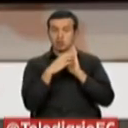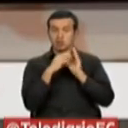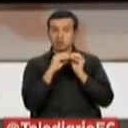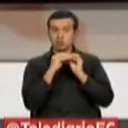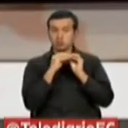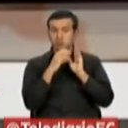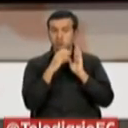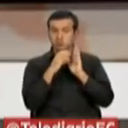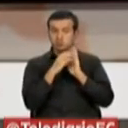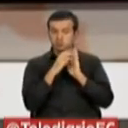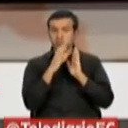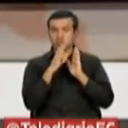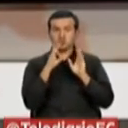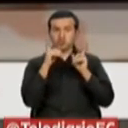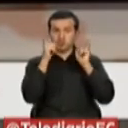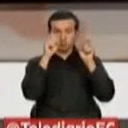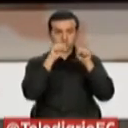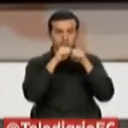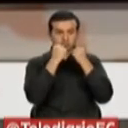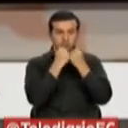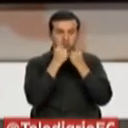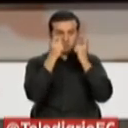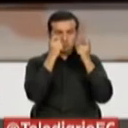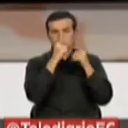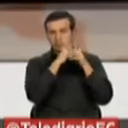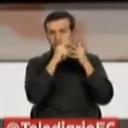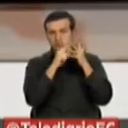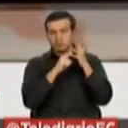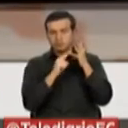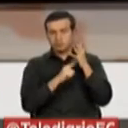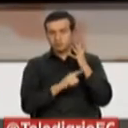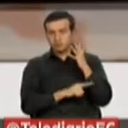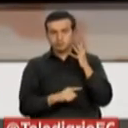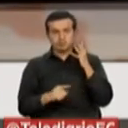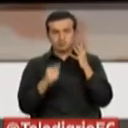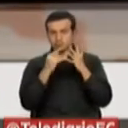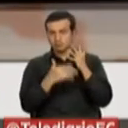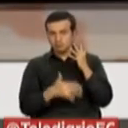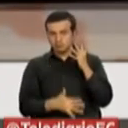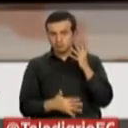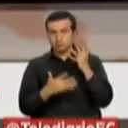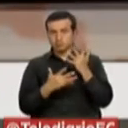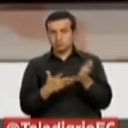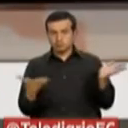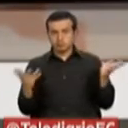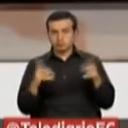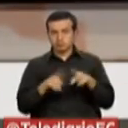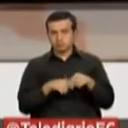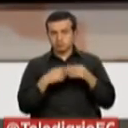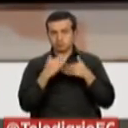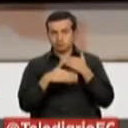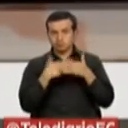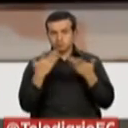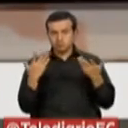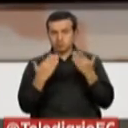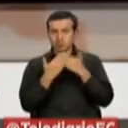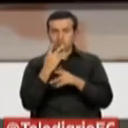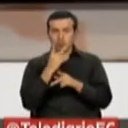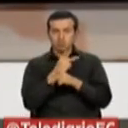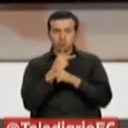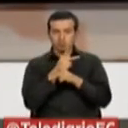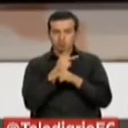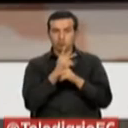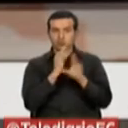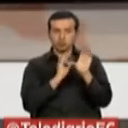social, en donde hay diversos mecanismos que podría poner en acción el nuevo Consejo, la